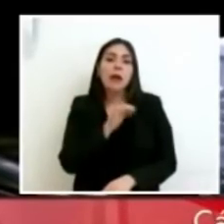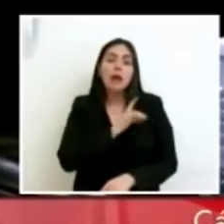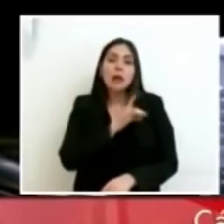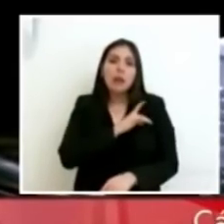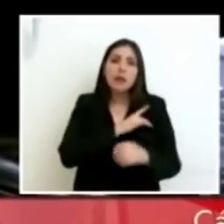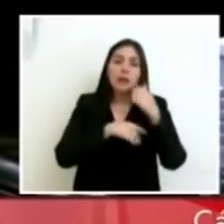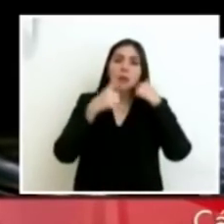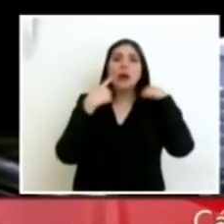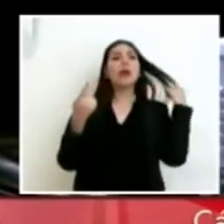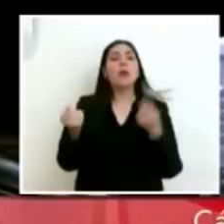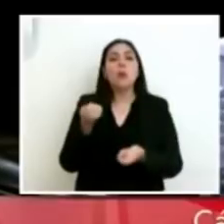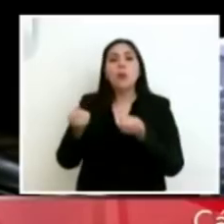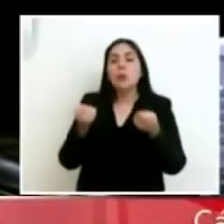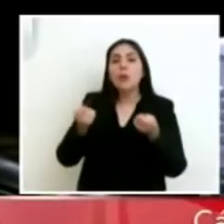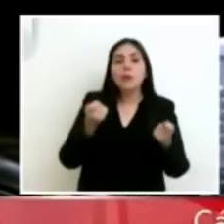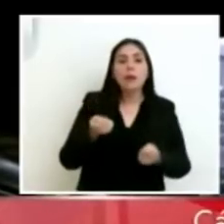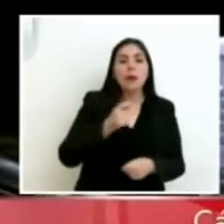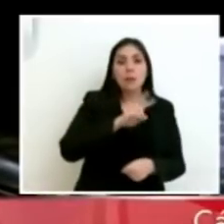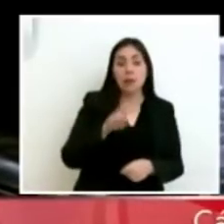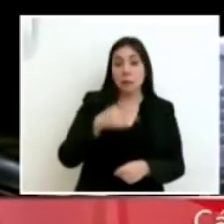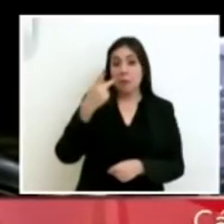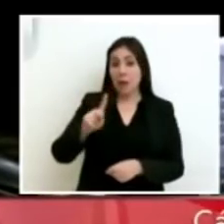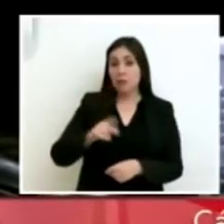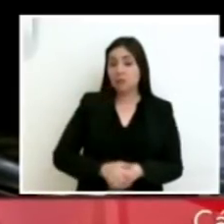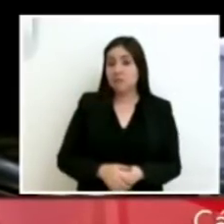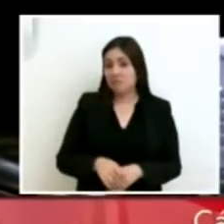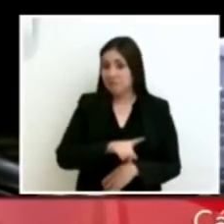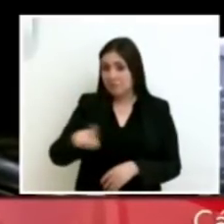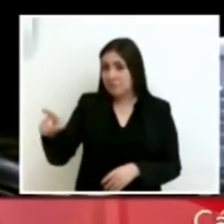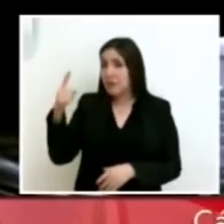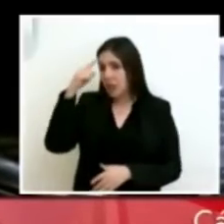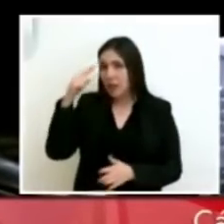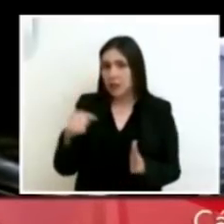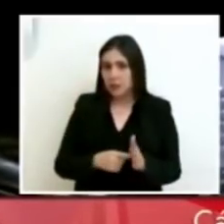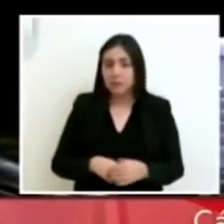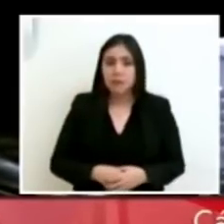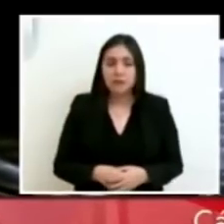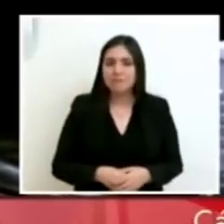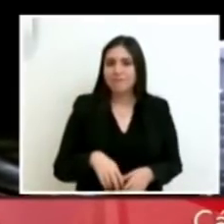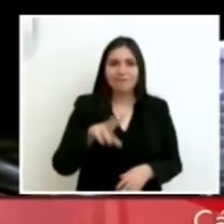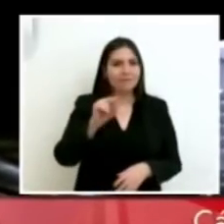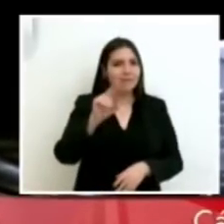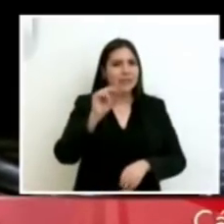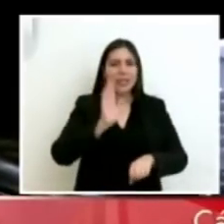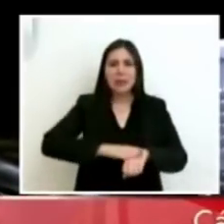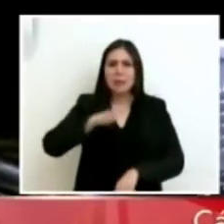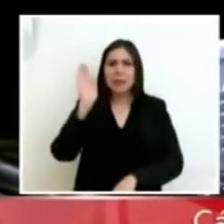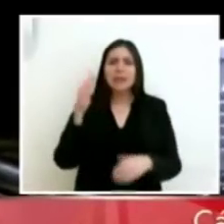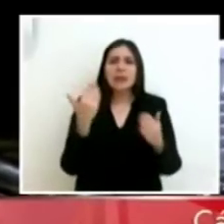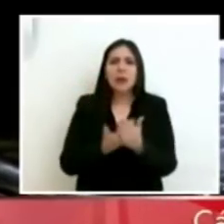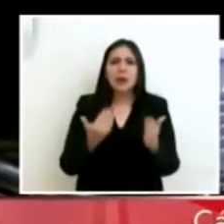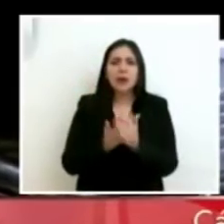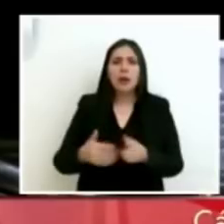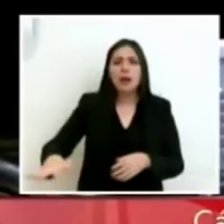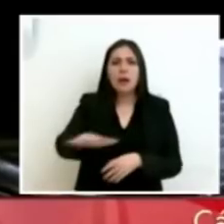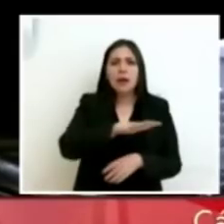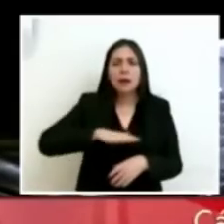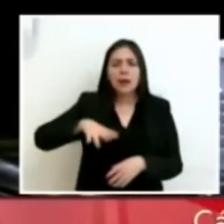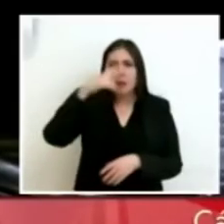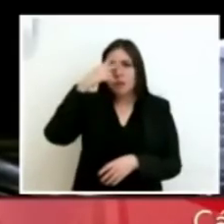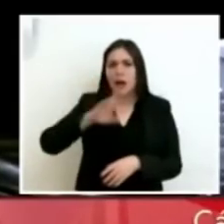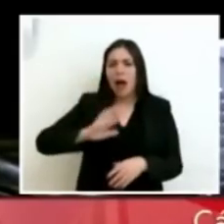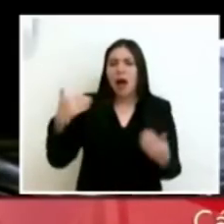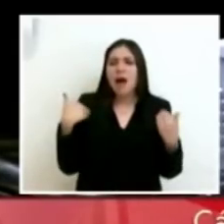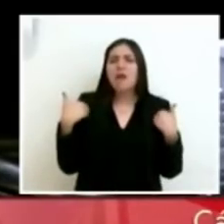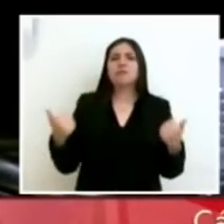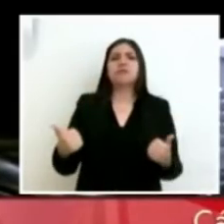intereses propios. ¿Pero qué creen? No más. Hoy más que nunca el pueblo está consciente del daño que durante décadas le